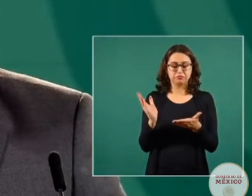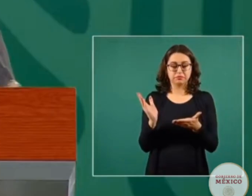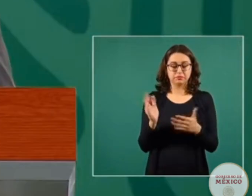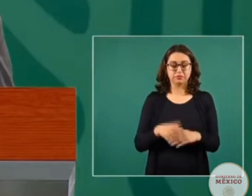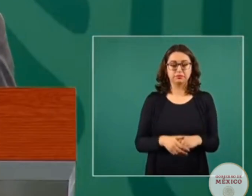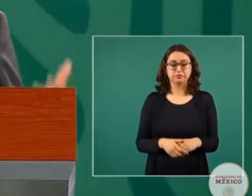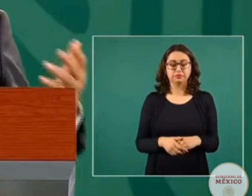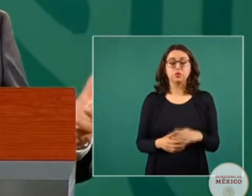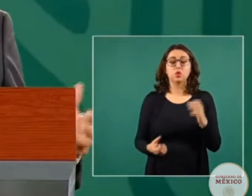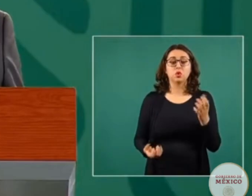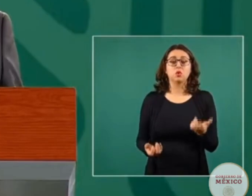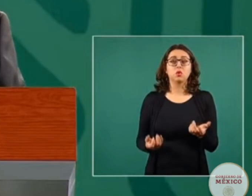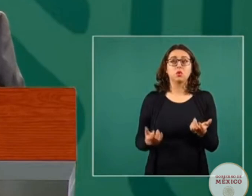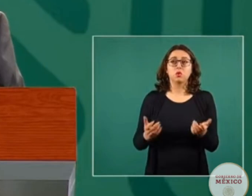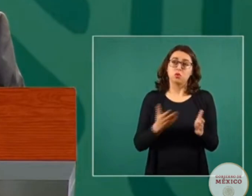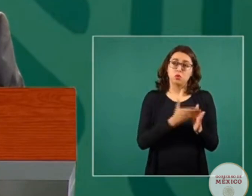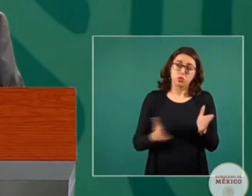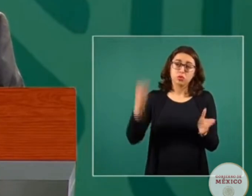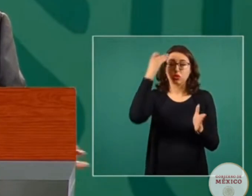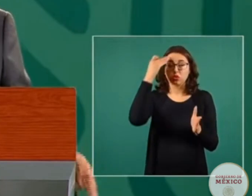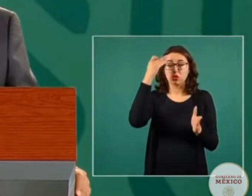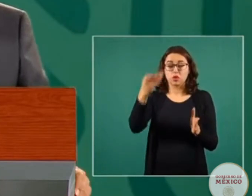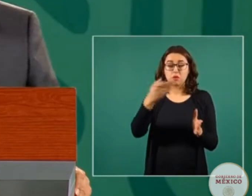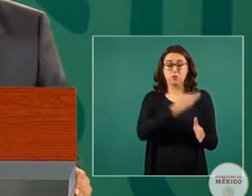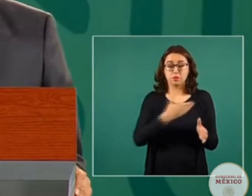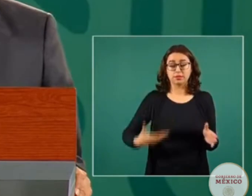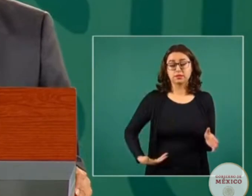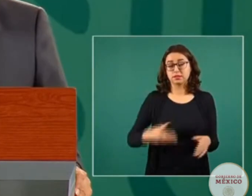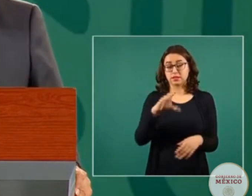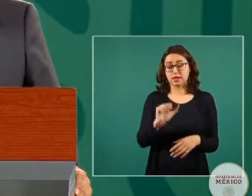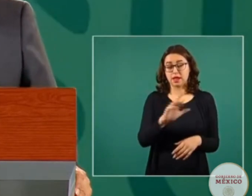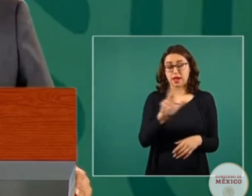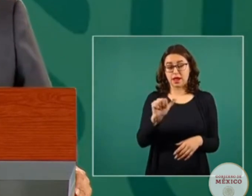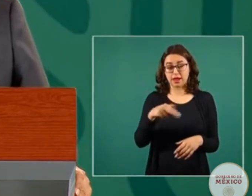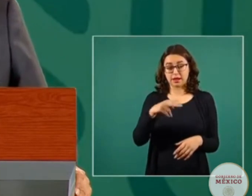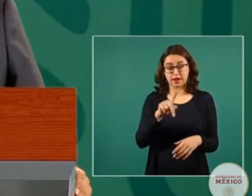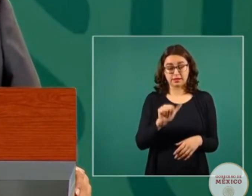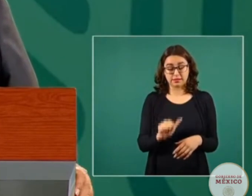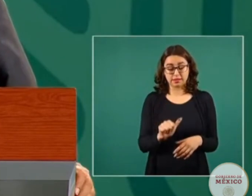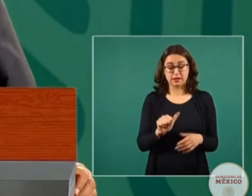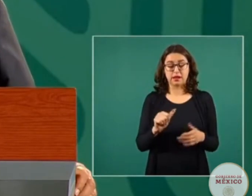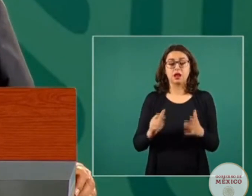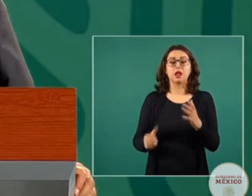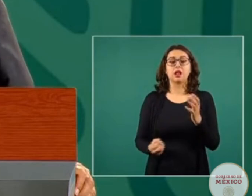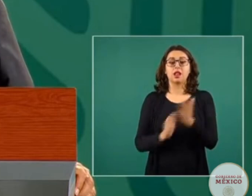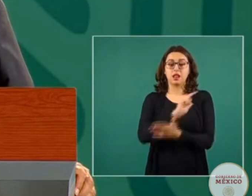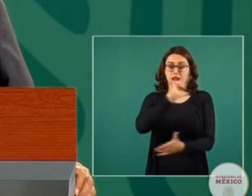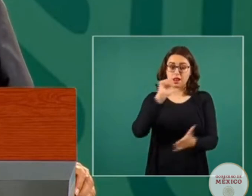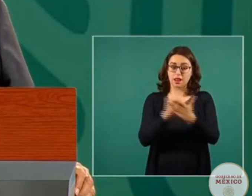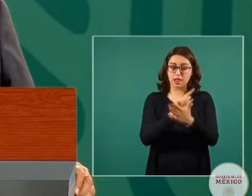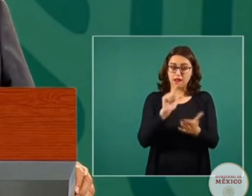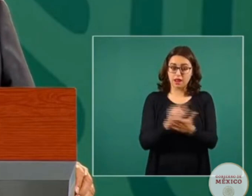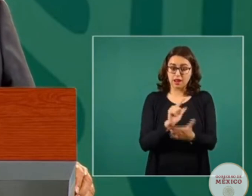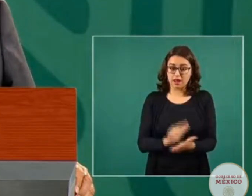Se expiden en la época del presidente Carranza las leyes